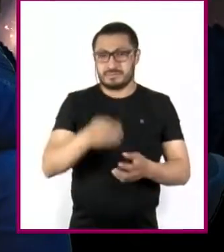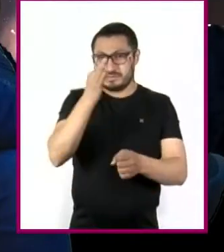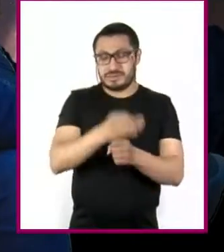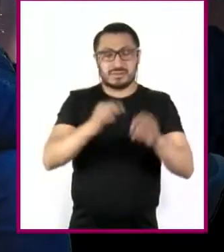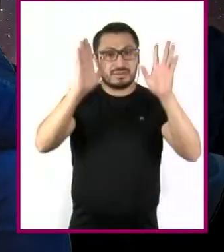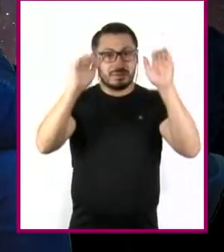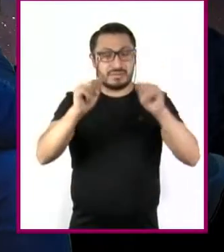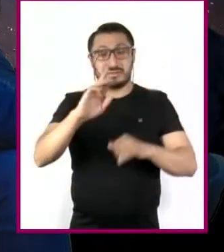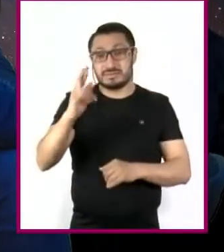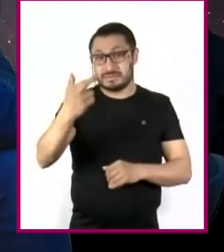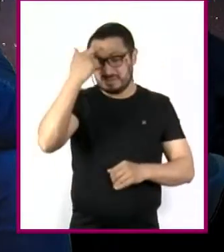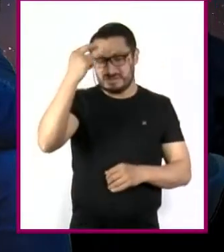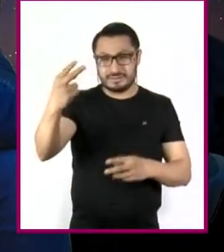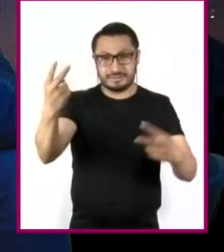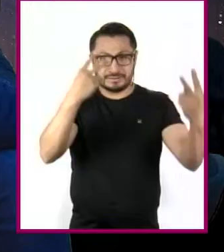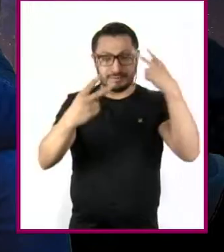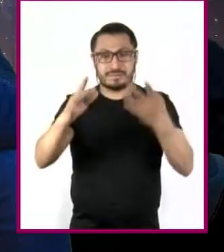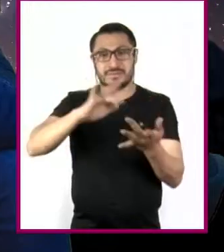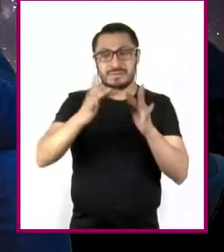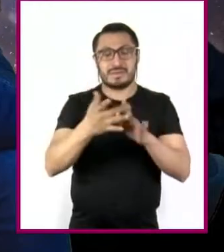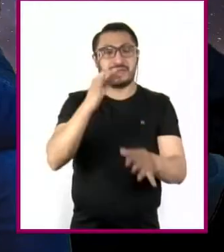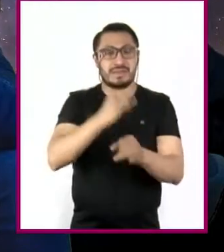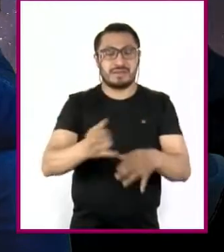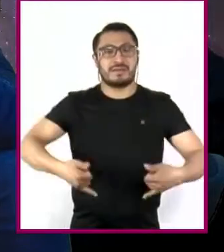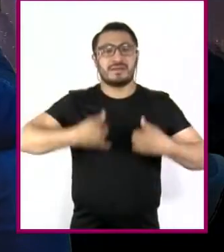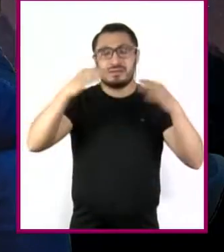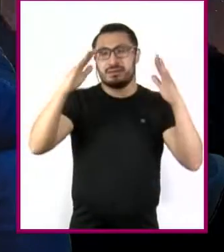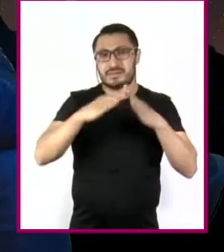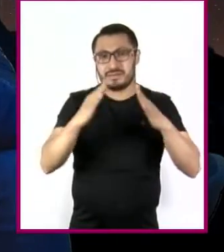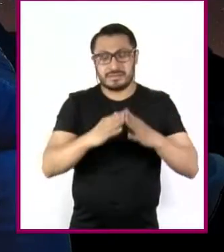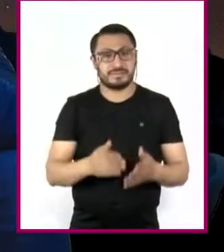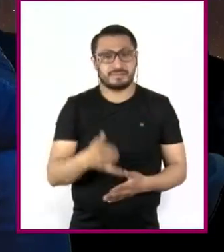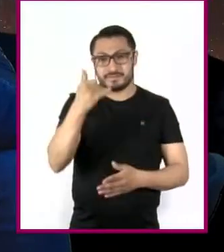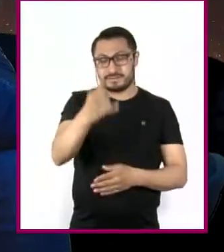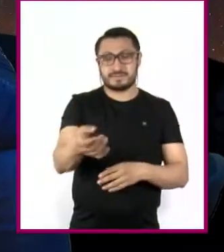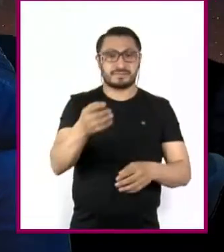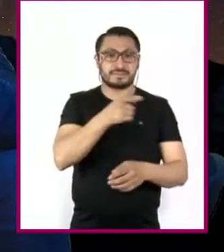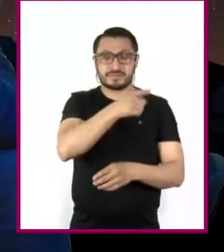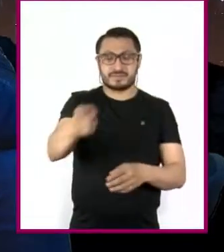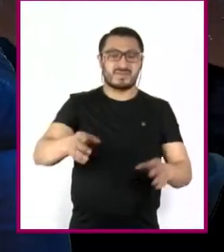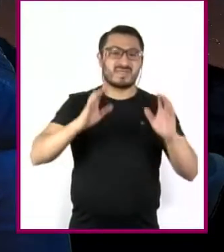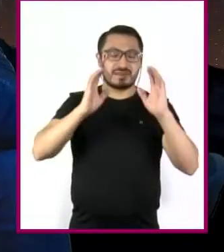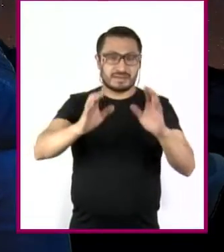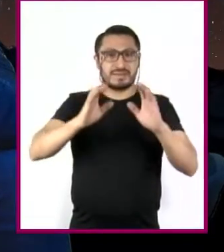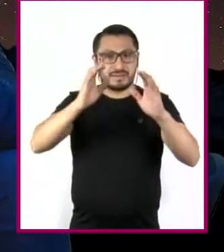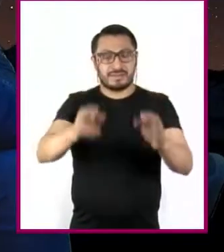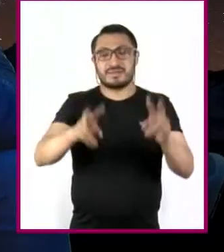despedirnos. Recuerden visitar las redes sociales de Jóvenes en Casa y mantenerse al tanto